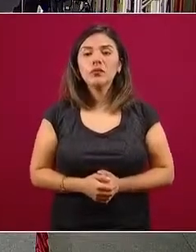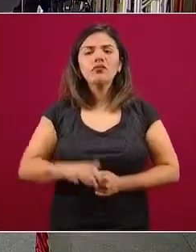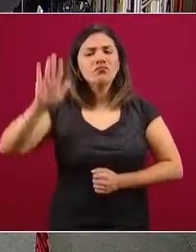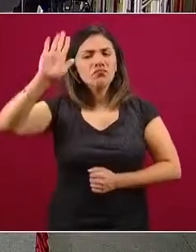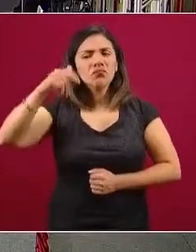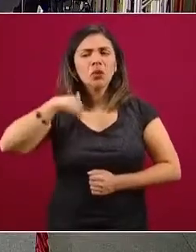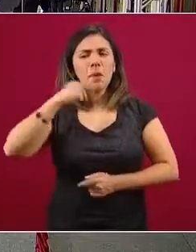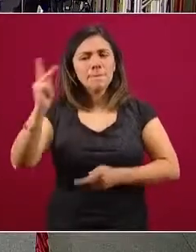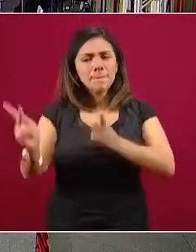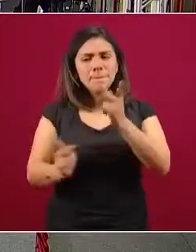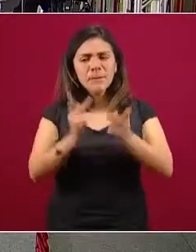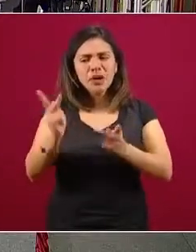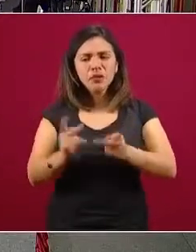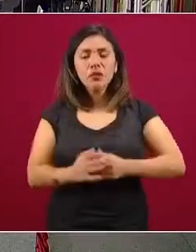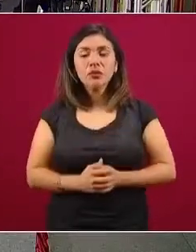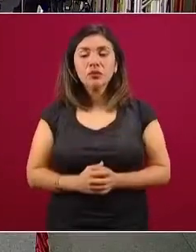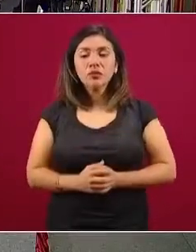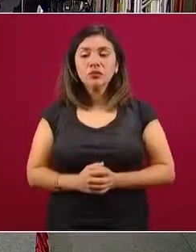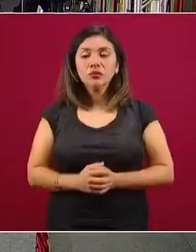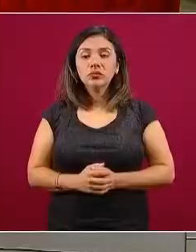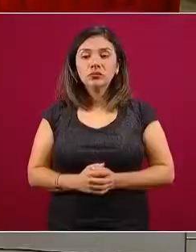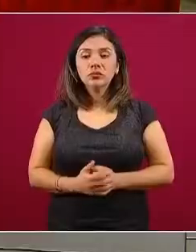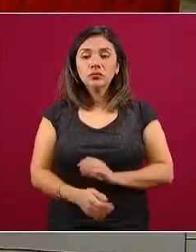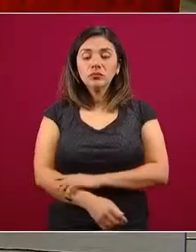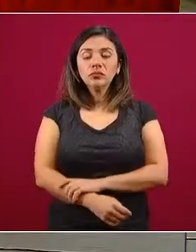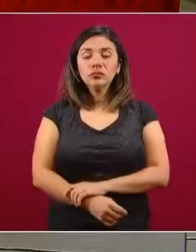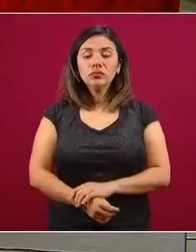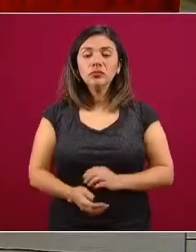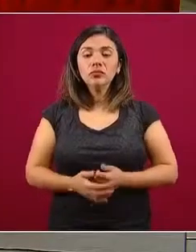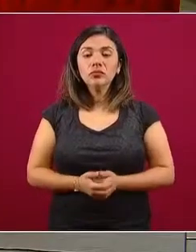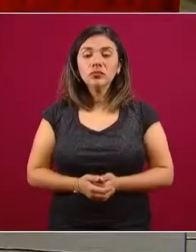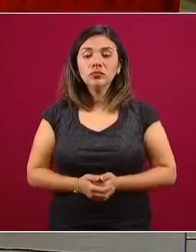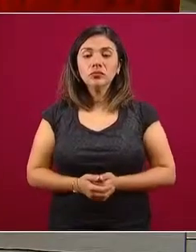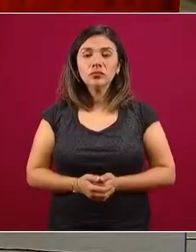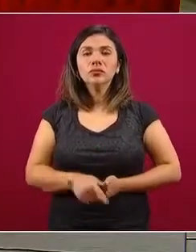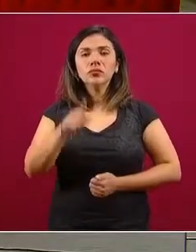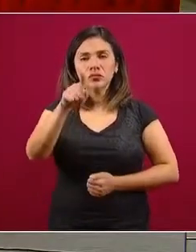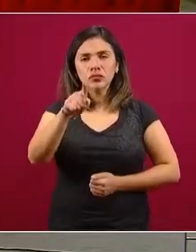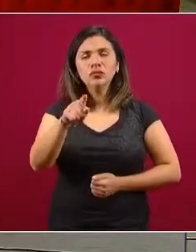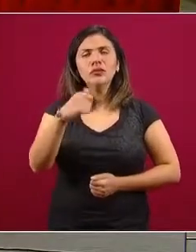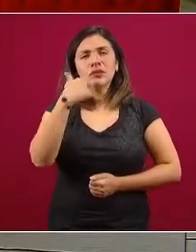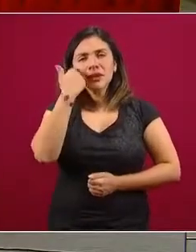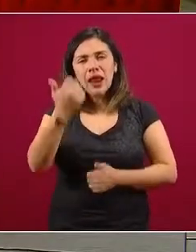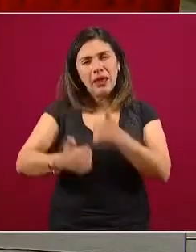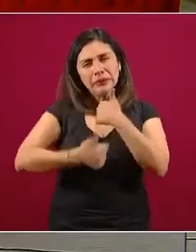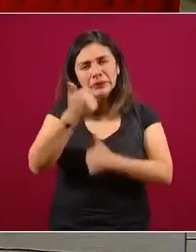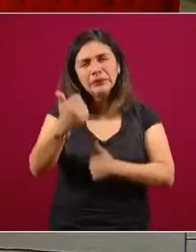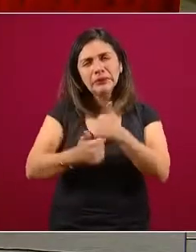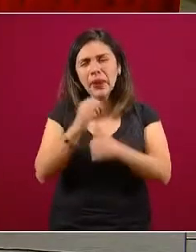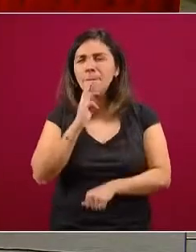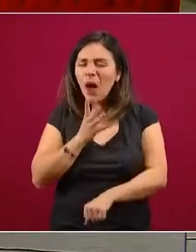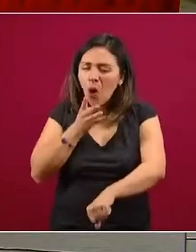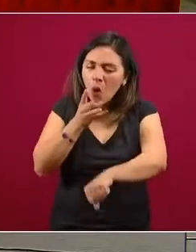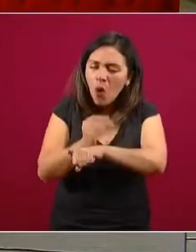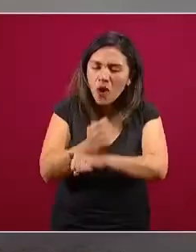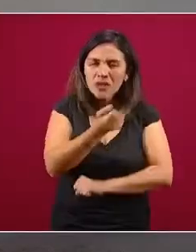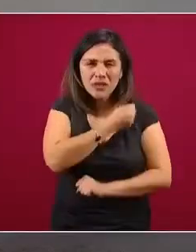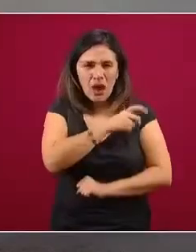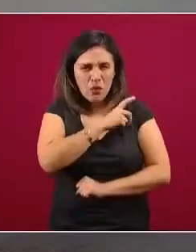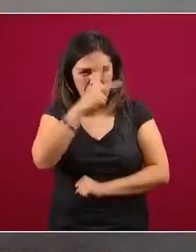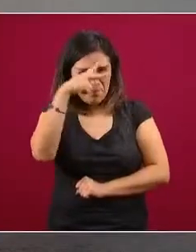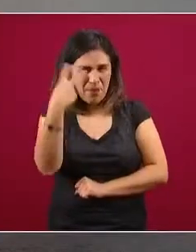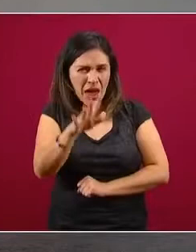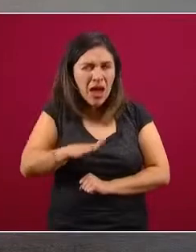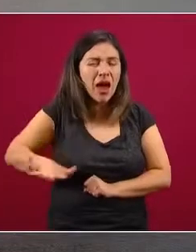preguntarle, gracias. En su cruzada por mejorar la salud de los mexicanos, quisiera preguntarle